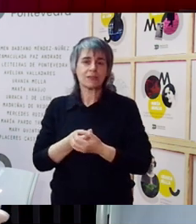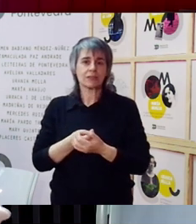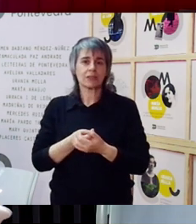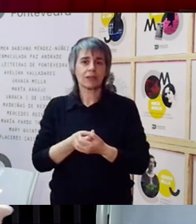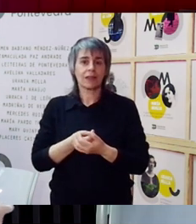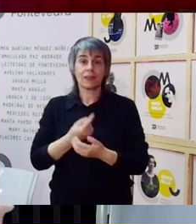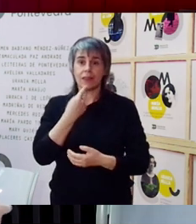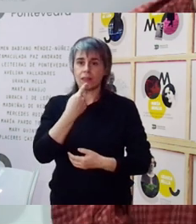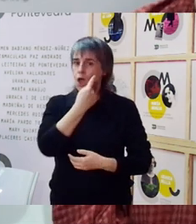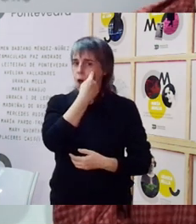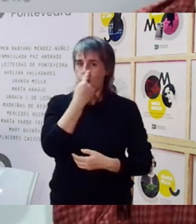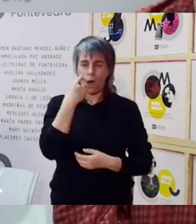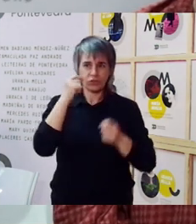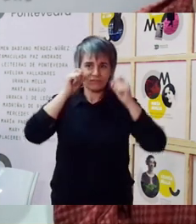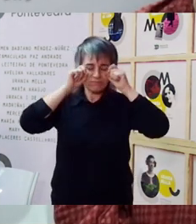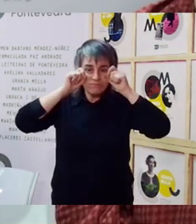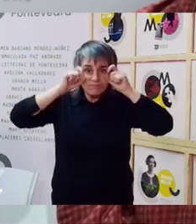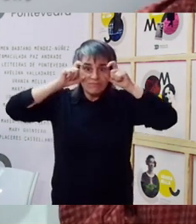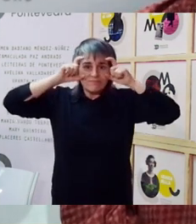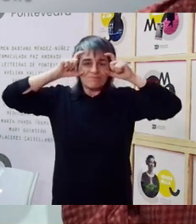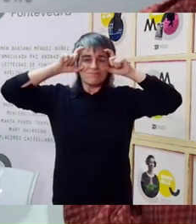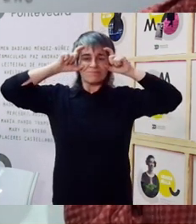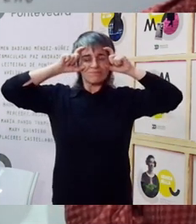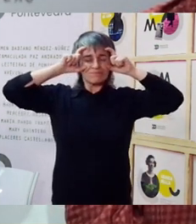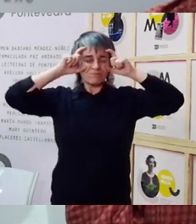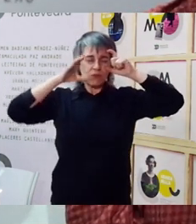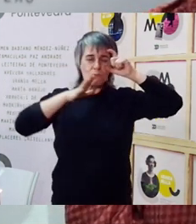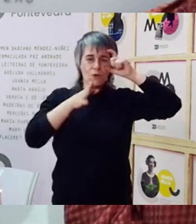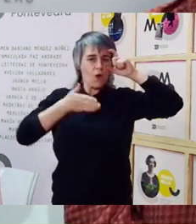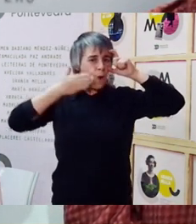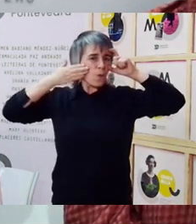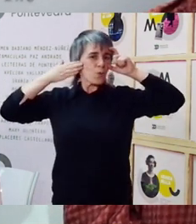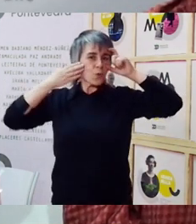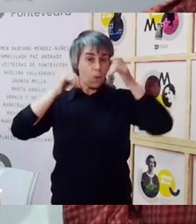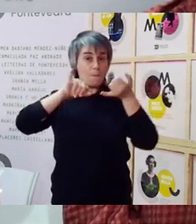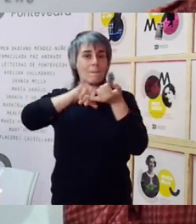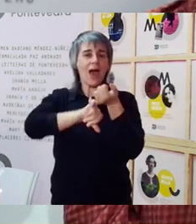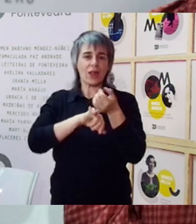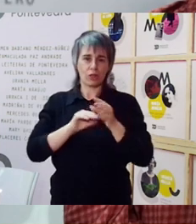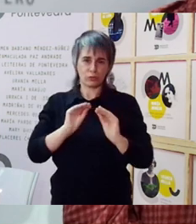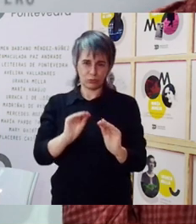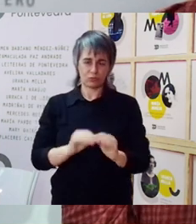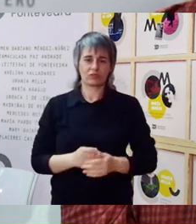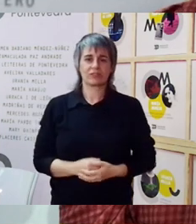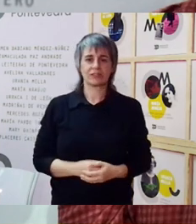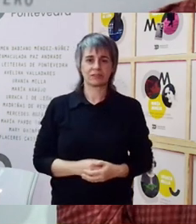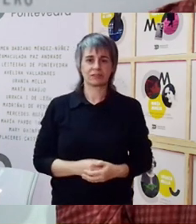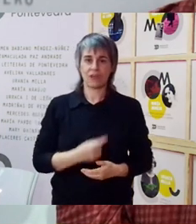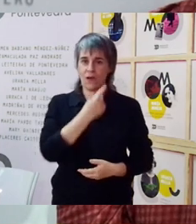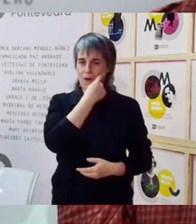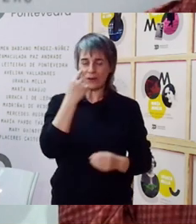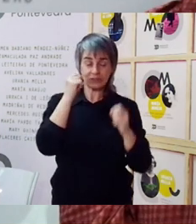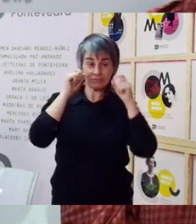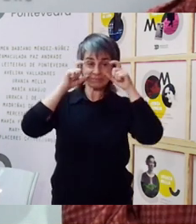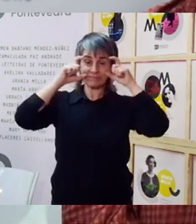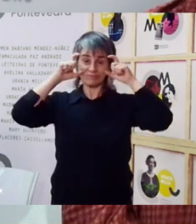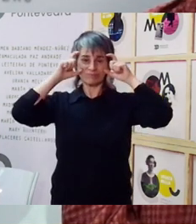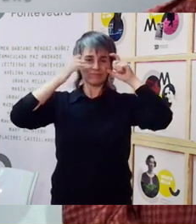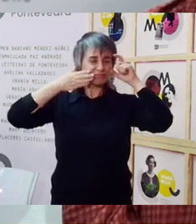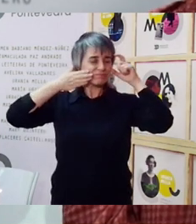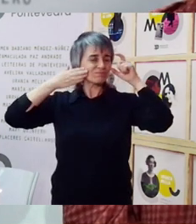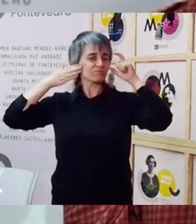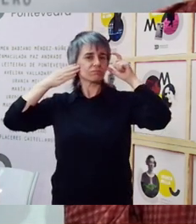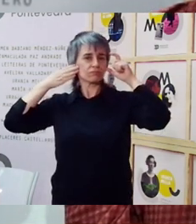ollos grandes cando falaba do seu home, Víctor Fraiz. Os ollos grandes de honor,